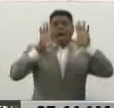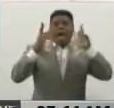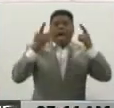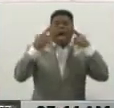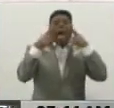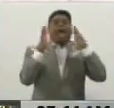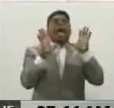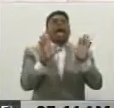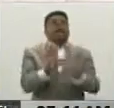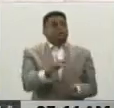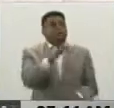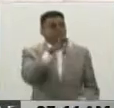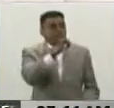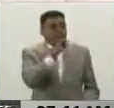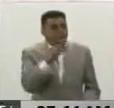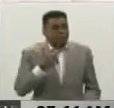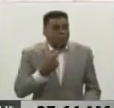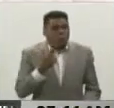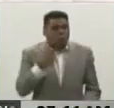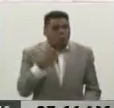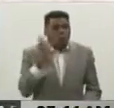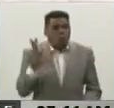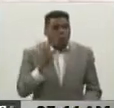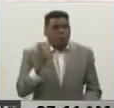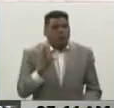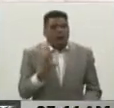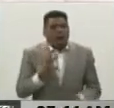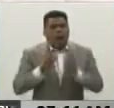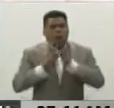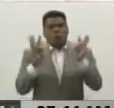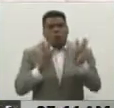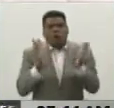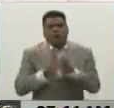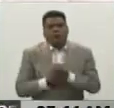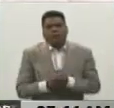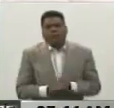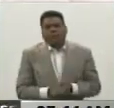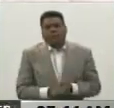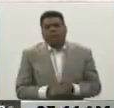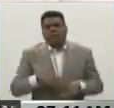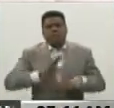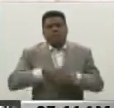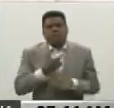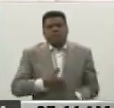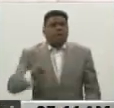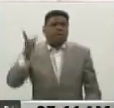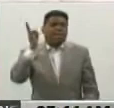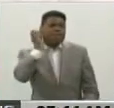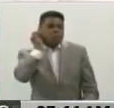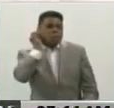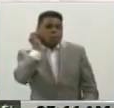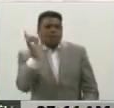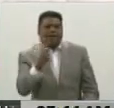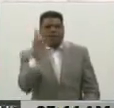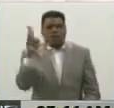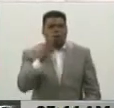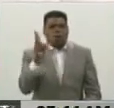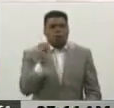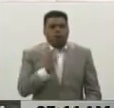en lo que es el mundo digital. De hecho, ahí hay un dato interesante, porque por supuesto las mujeres son las que mayor además uso